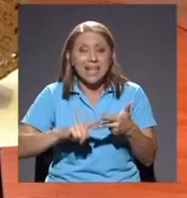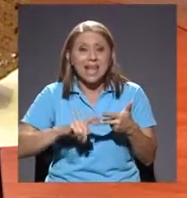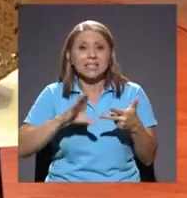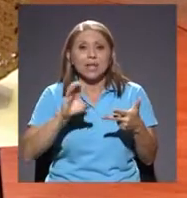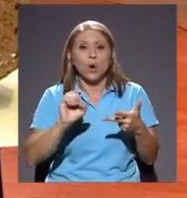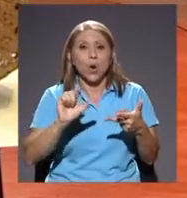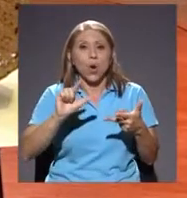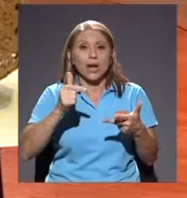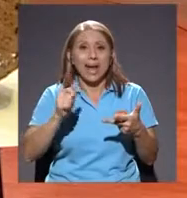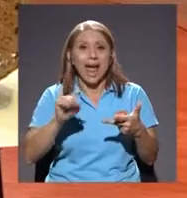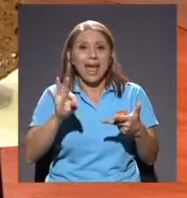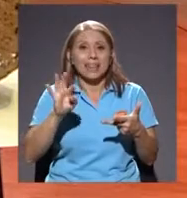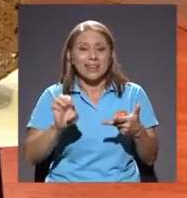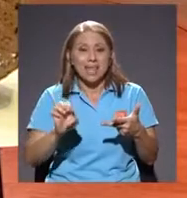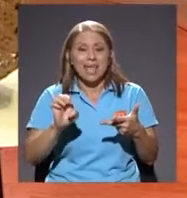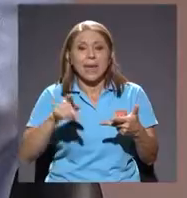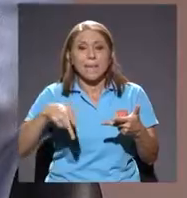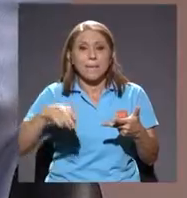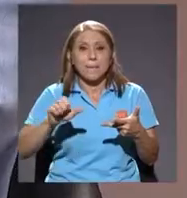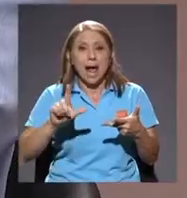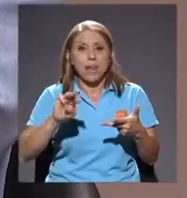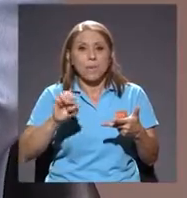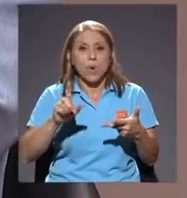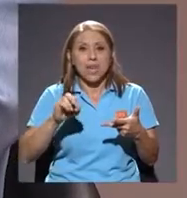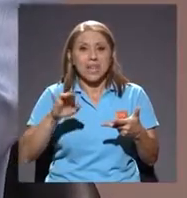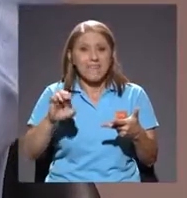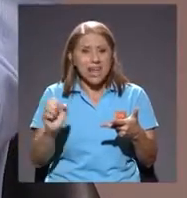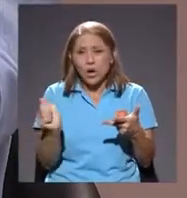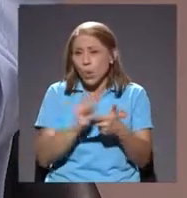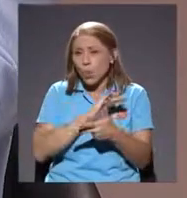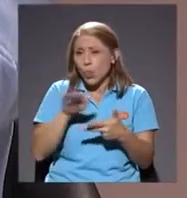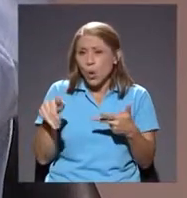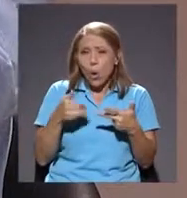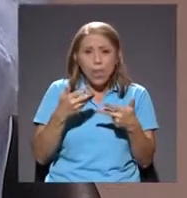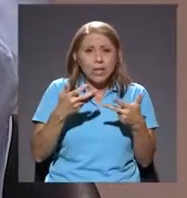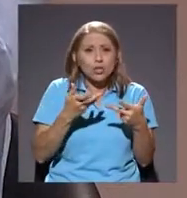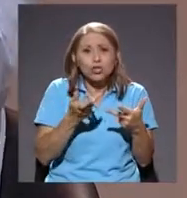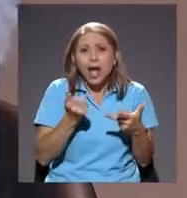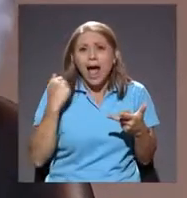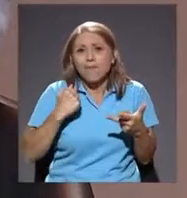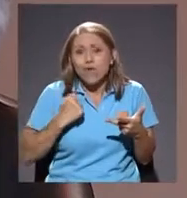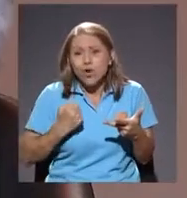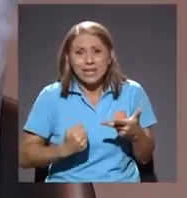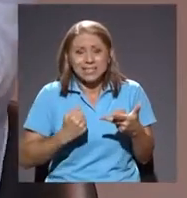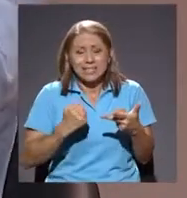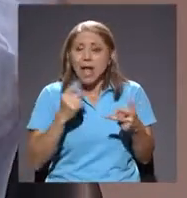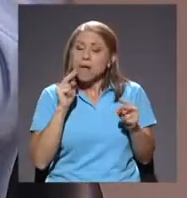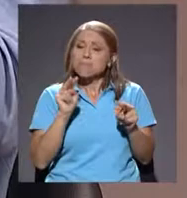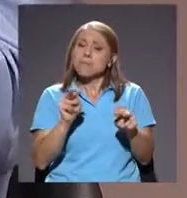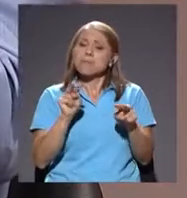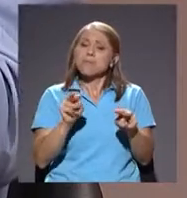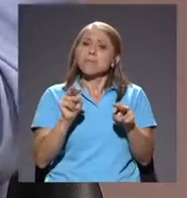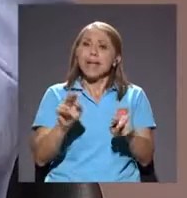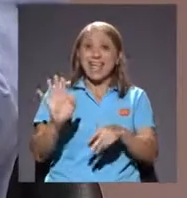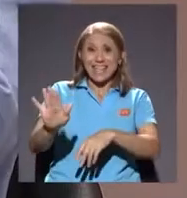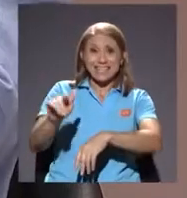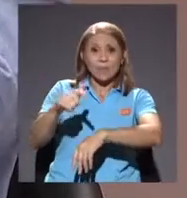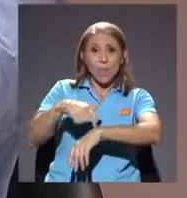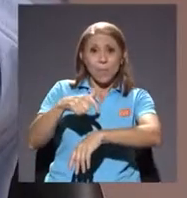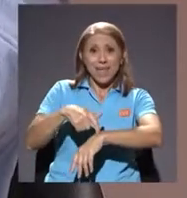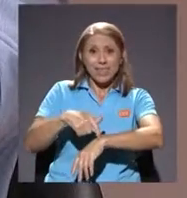líneas de jabones y demás y entonces y en ese en esa circunstancia en ese momento habíamos